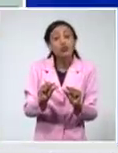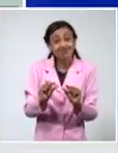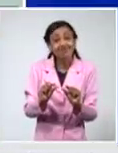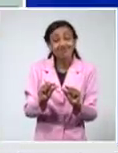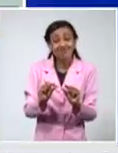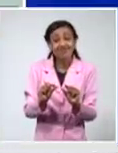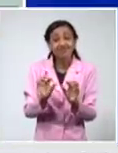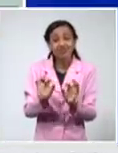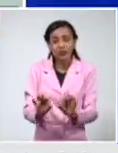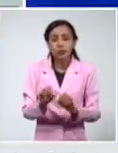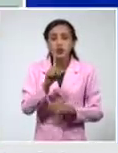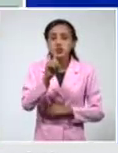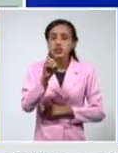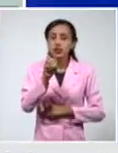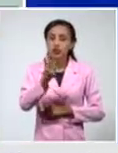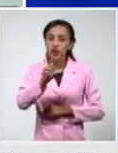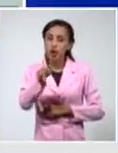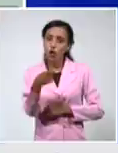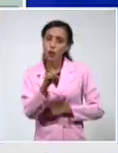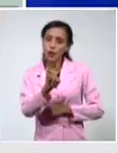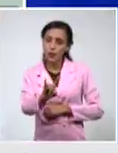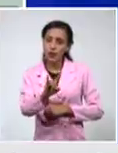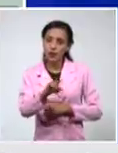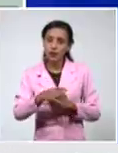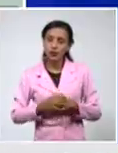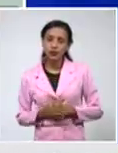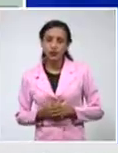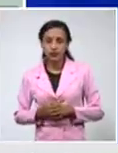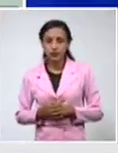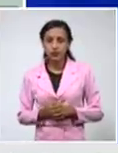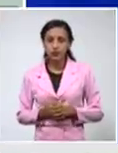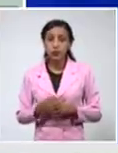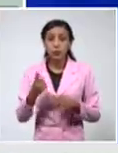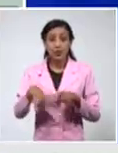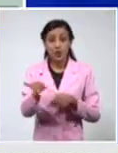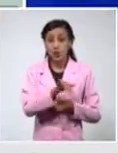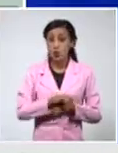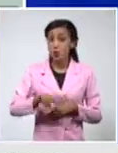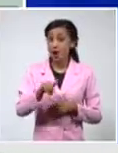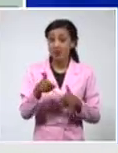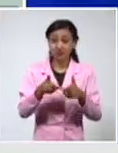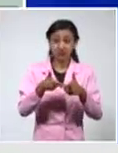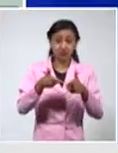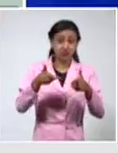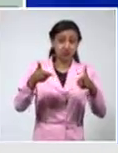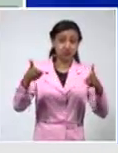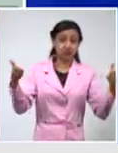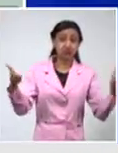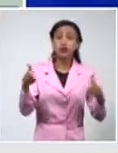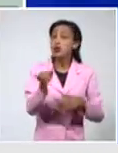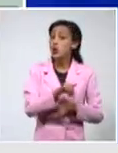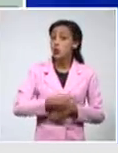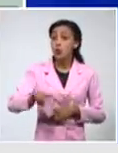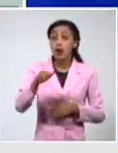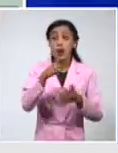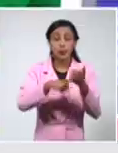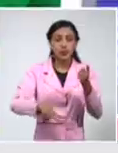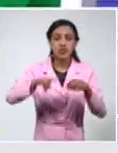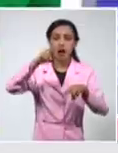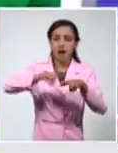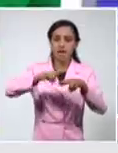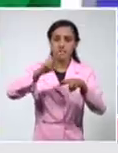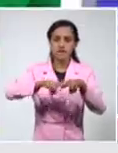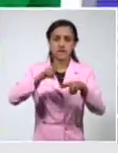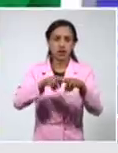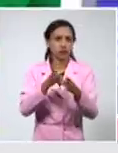a 103,9, de todas formas muy elevada. Y las provincias, La Habana se mantiene